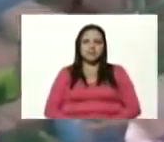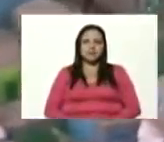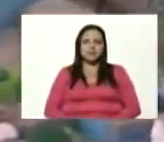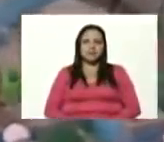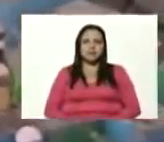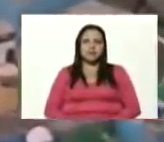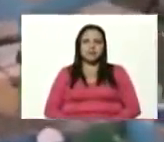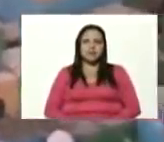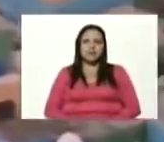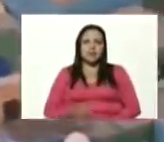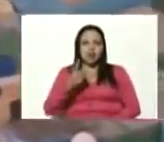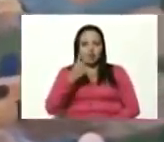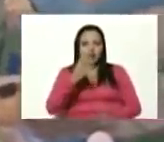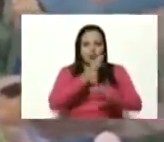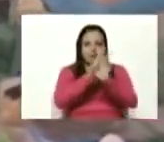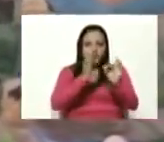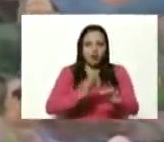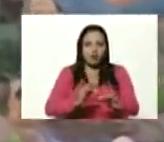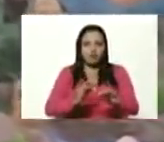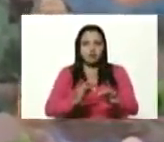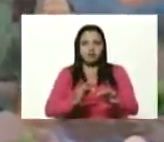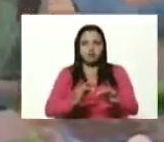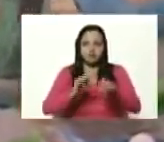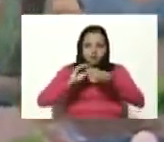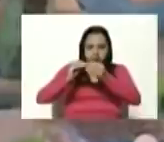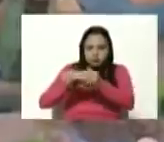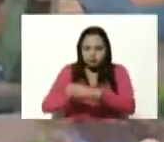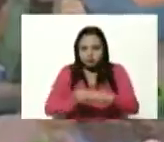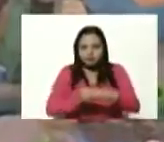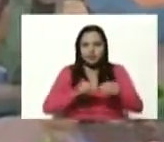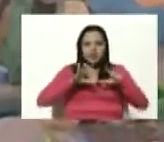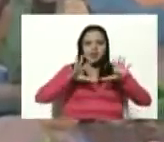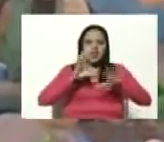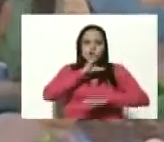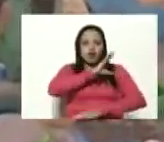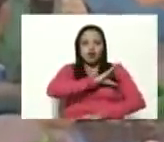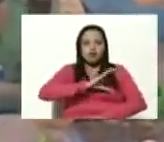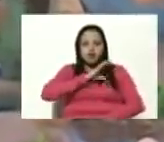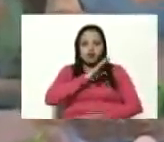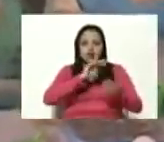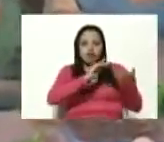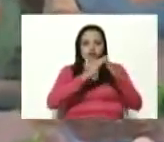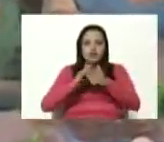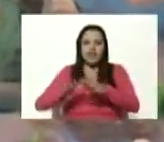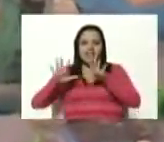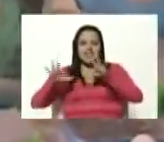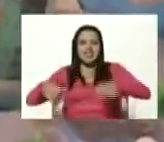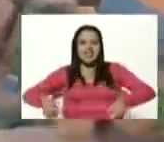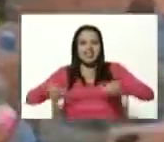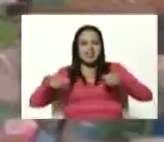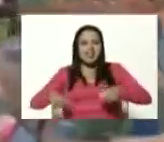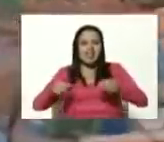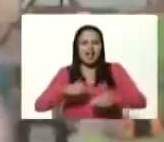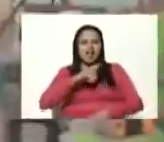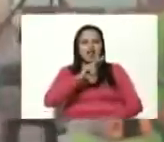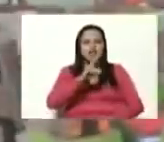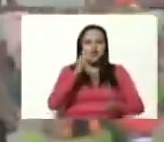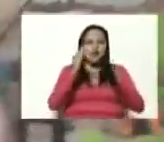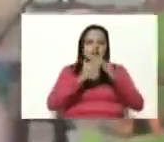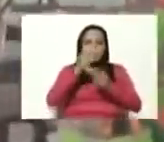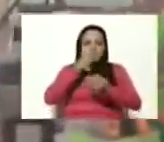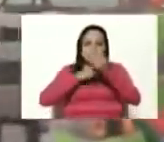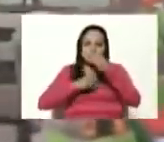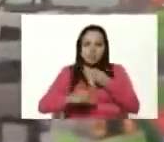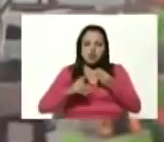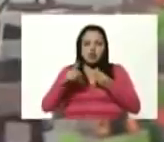dos formas geográficas con los 10 consejos comunales, 10 CLAS. Tenemos dos comités de tierra, dos casas de alimentación, presidente.